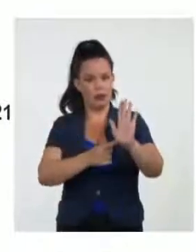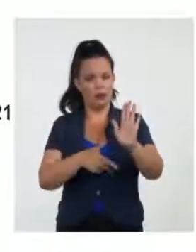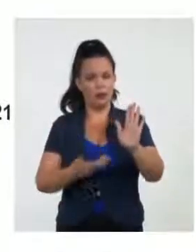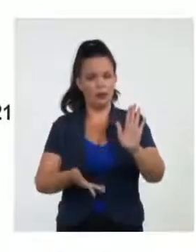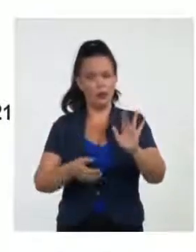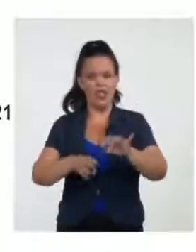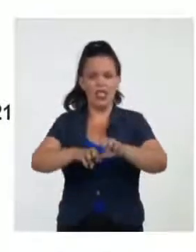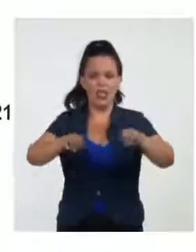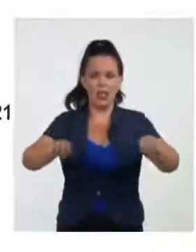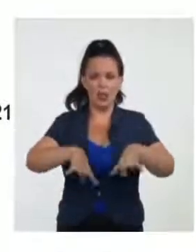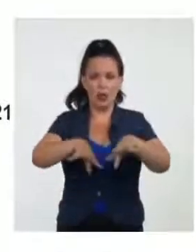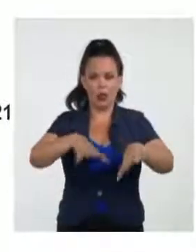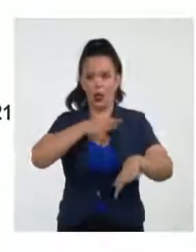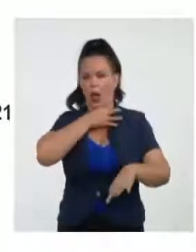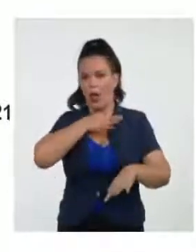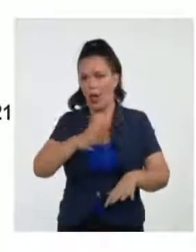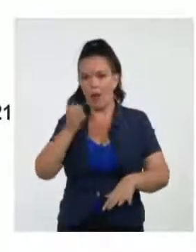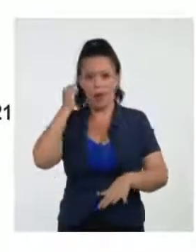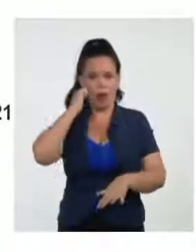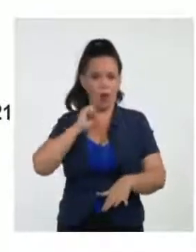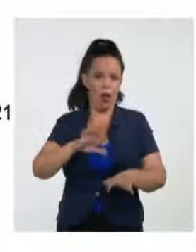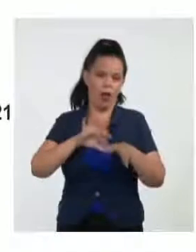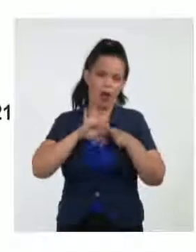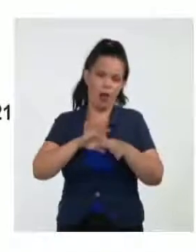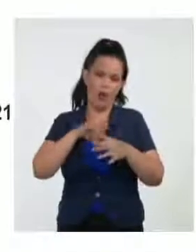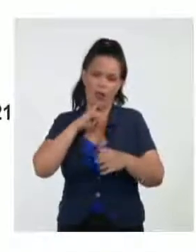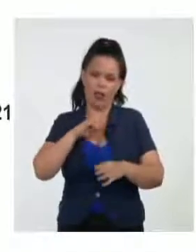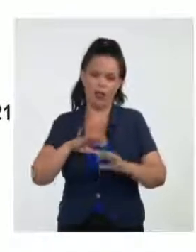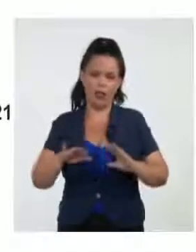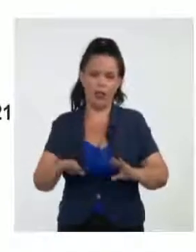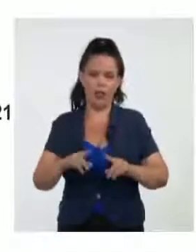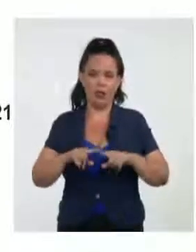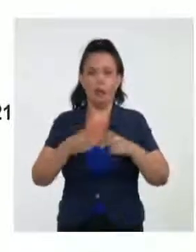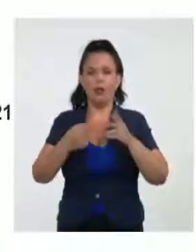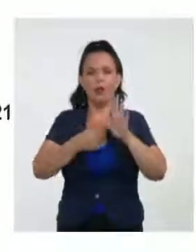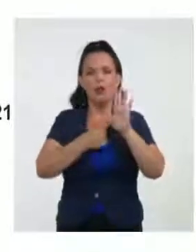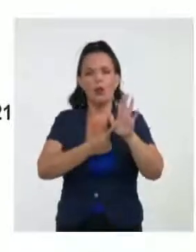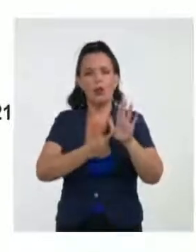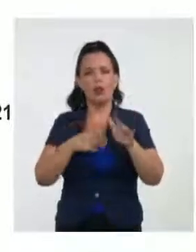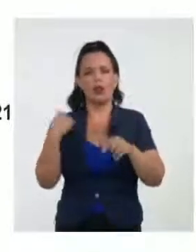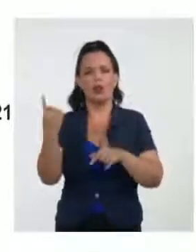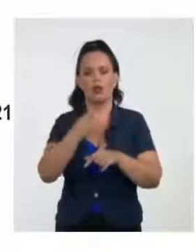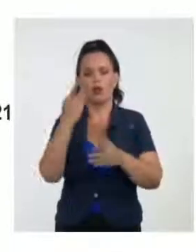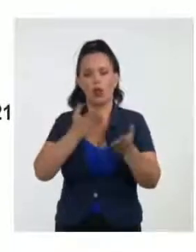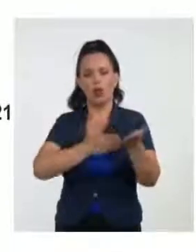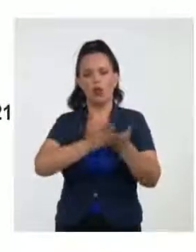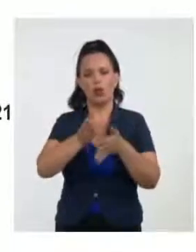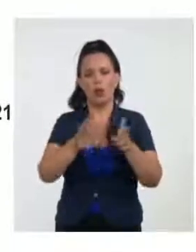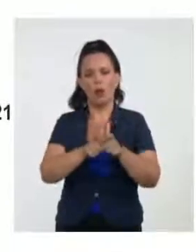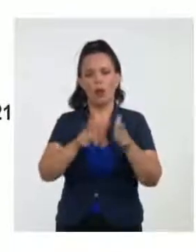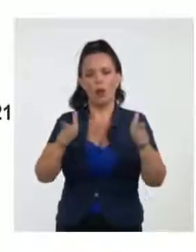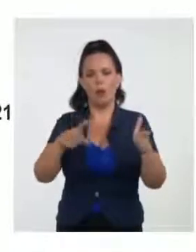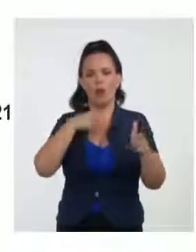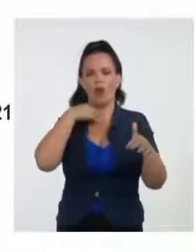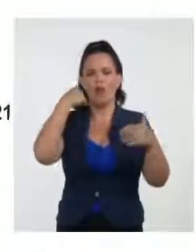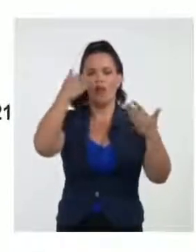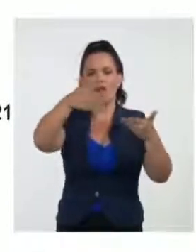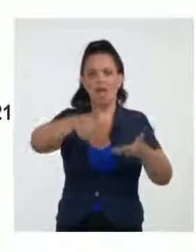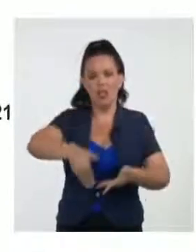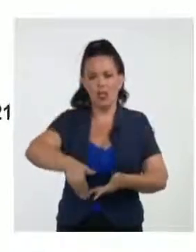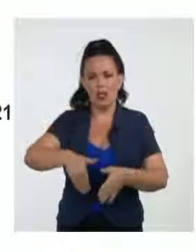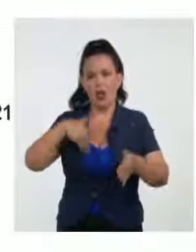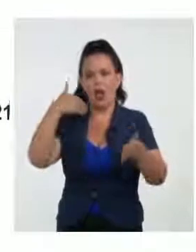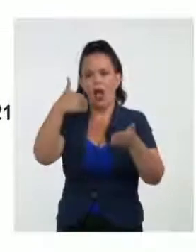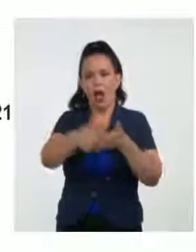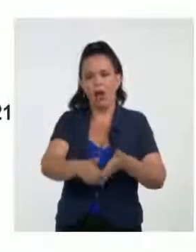¿no? Porque nos está diciendo que todavía estaríamos creciendo en el número de casos fallecidos hasta finales de agosto. Es decir, que a